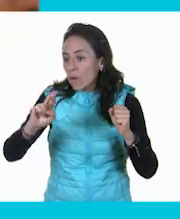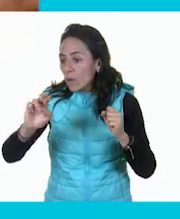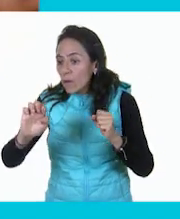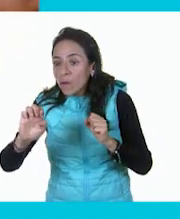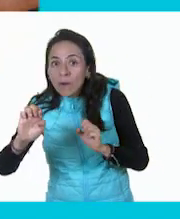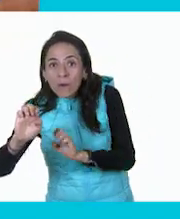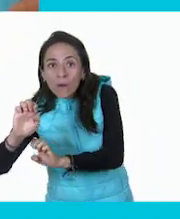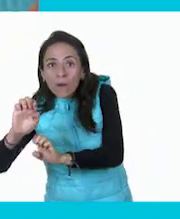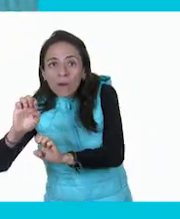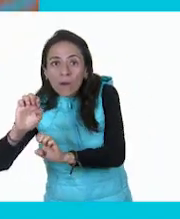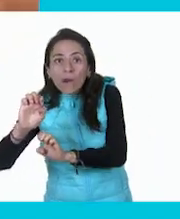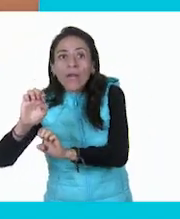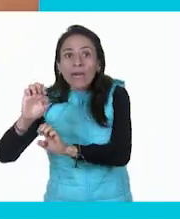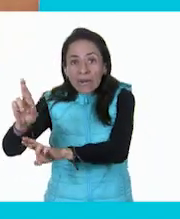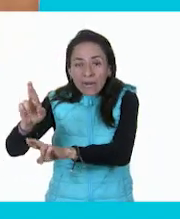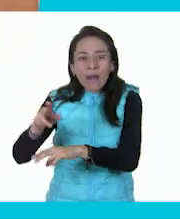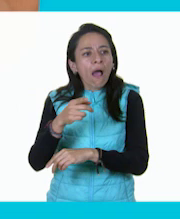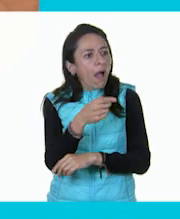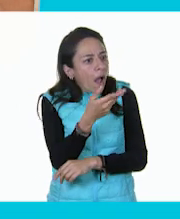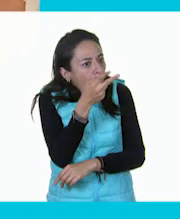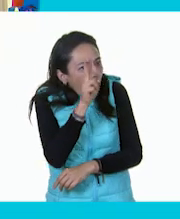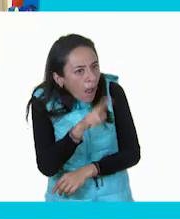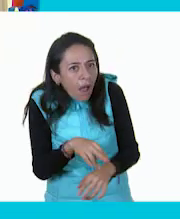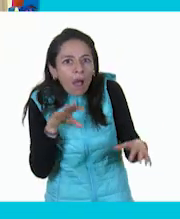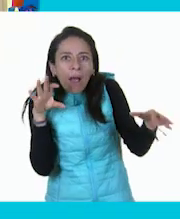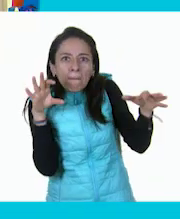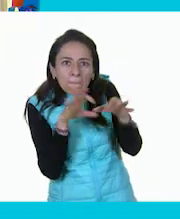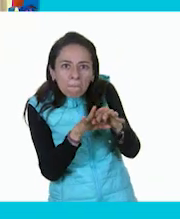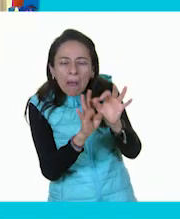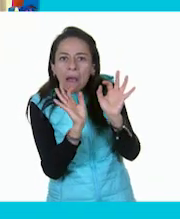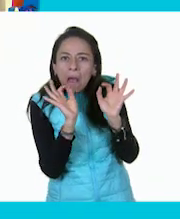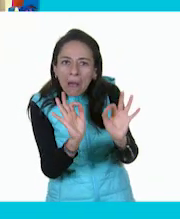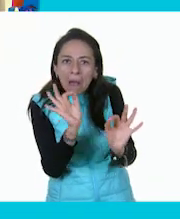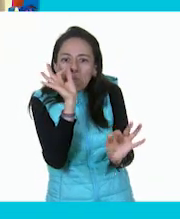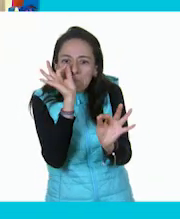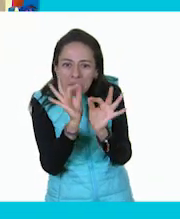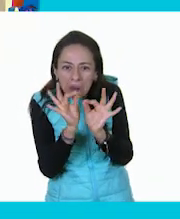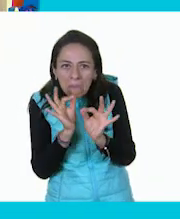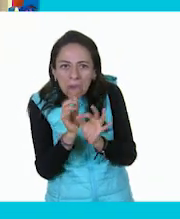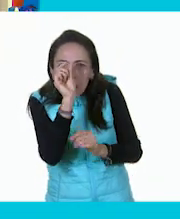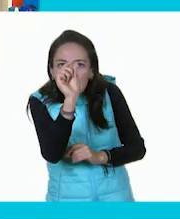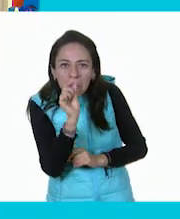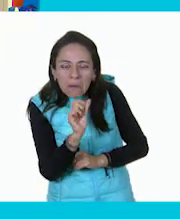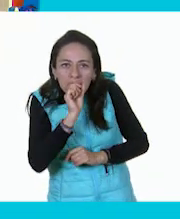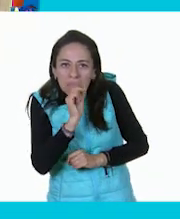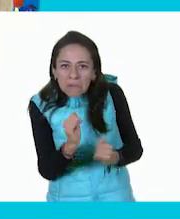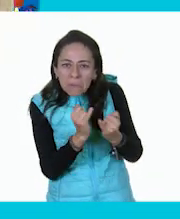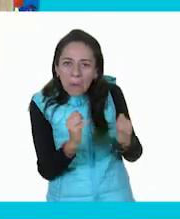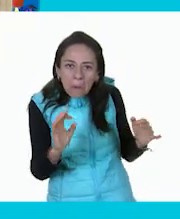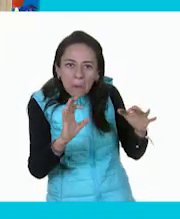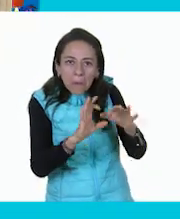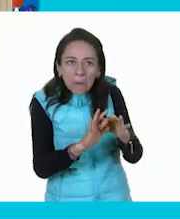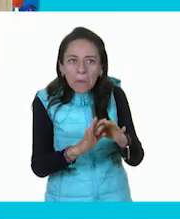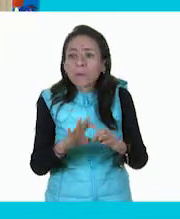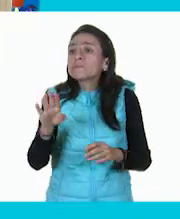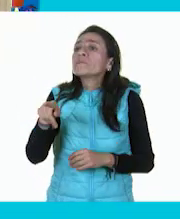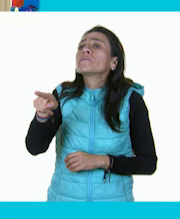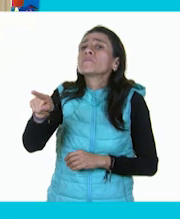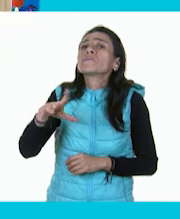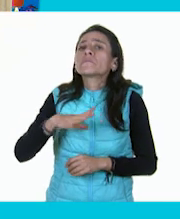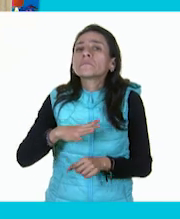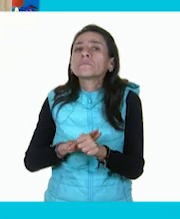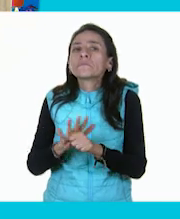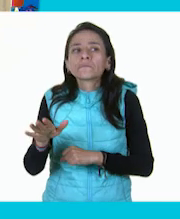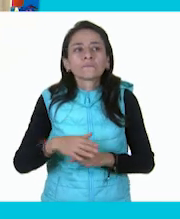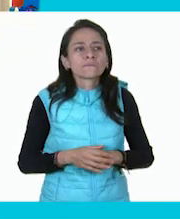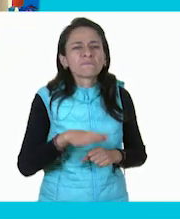¡Sí, riman! Voy a hacer estas para acá. Sí, para que gracias. Estén separadas. Y aquí tenemos... ¿Cuál tienes allá? A